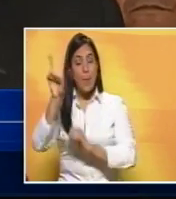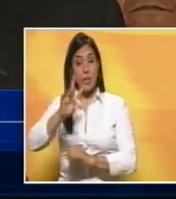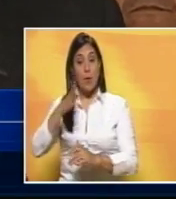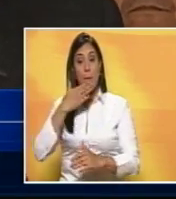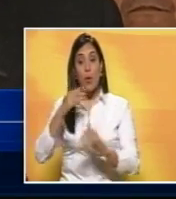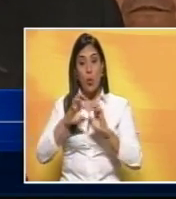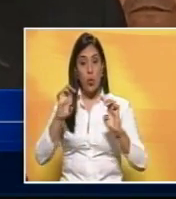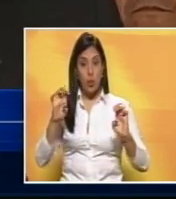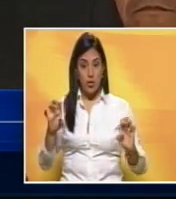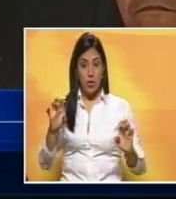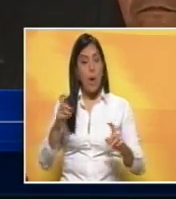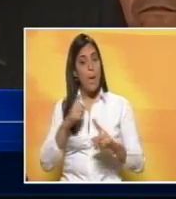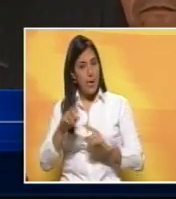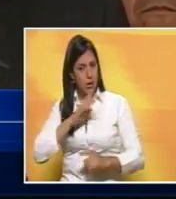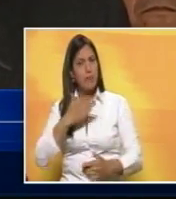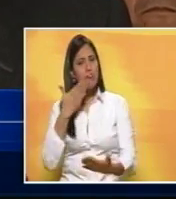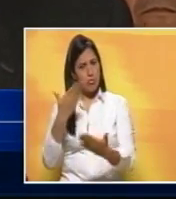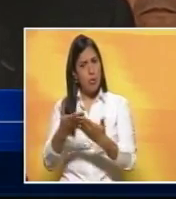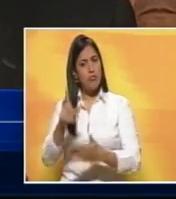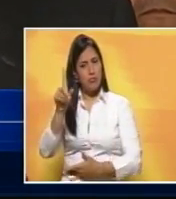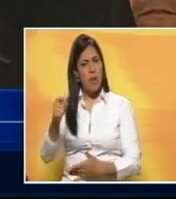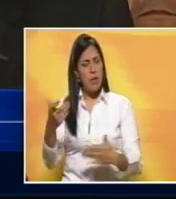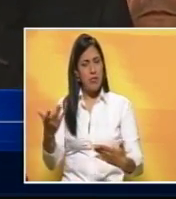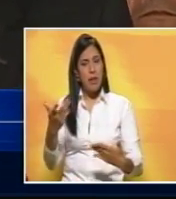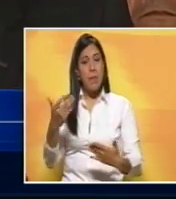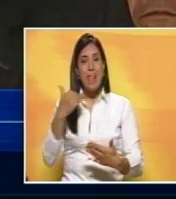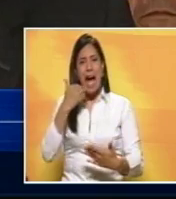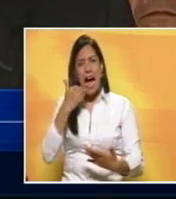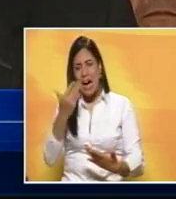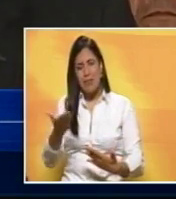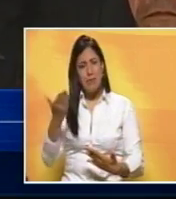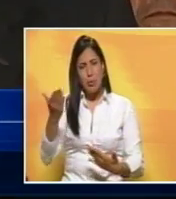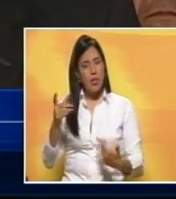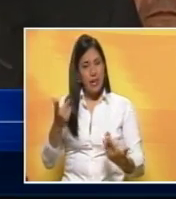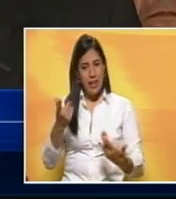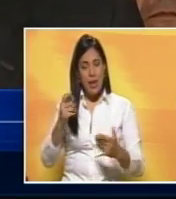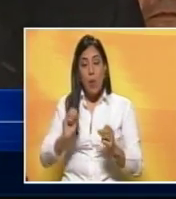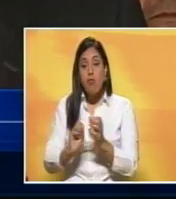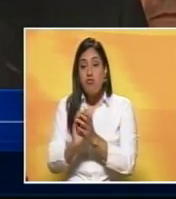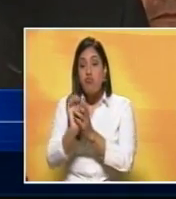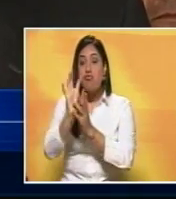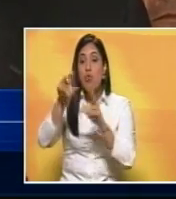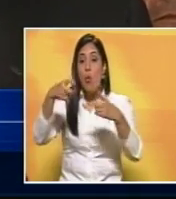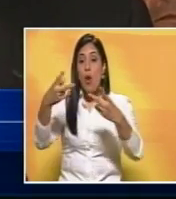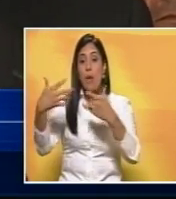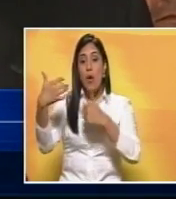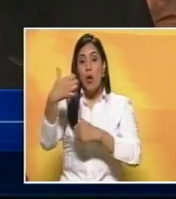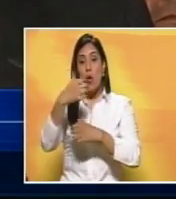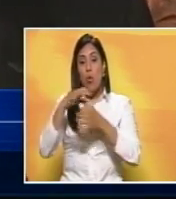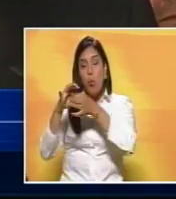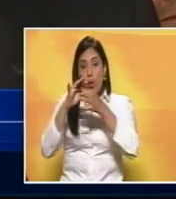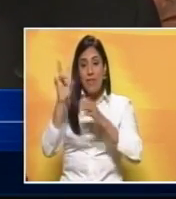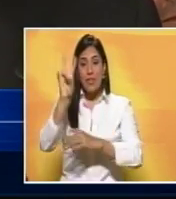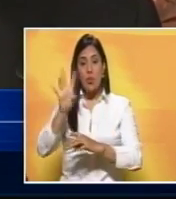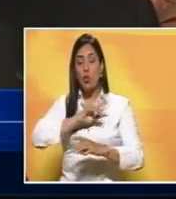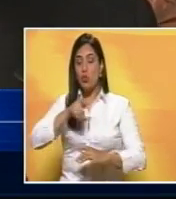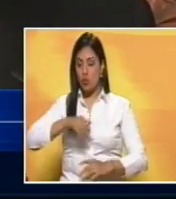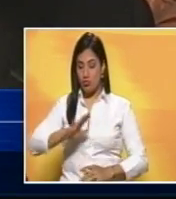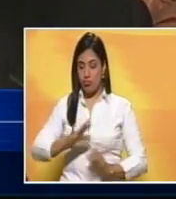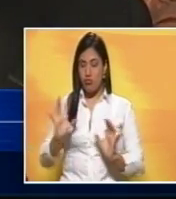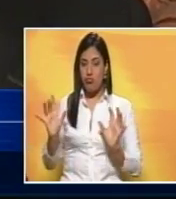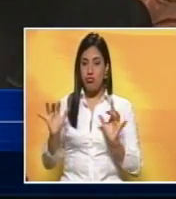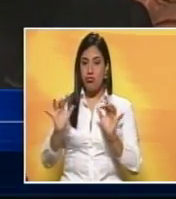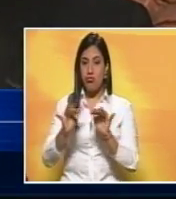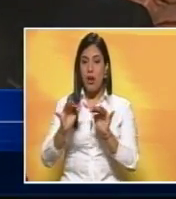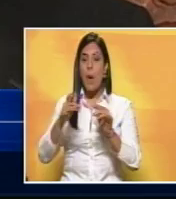a través de la educación. Pero queremos proponer también algo que es muy importante, que es el relanzamiento de la unidad venezolana, donde tenemos todos los factores,